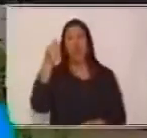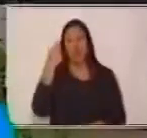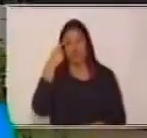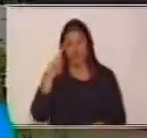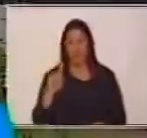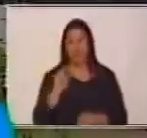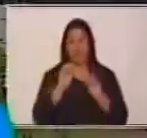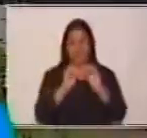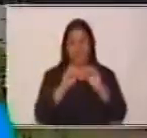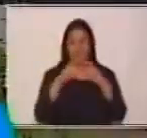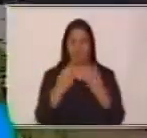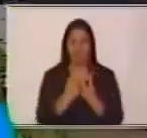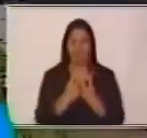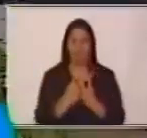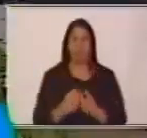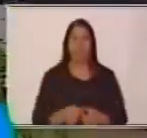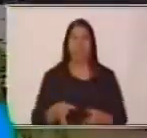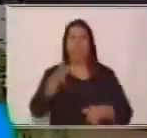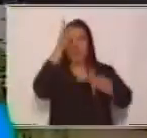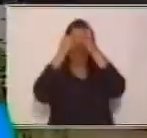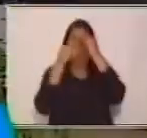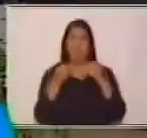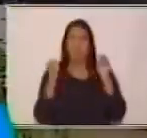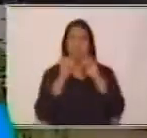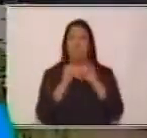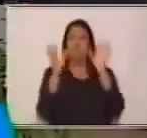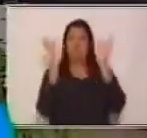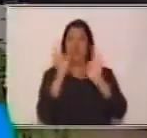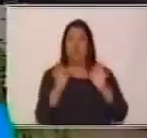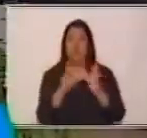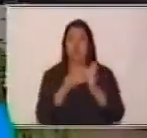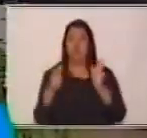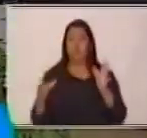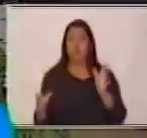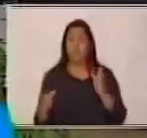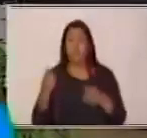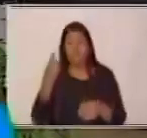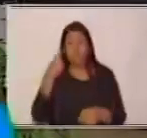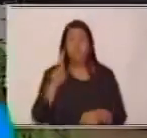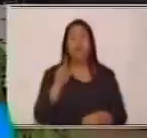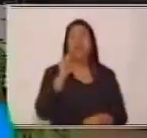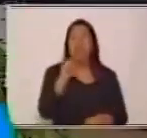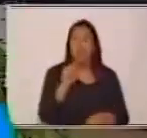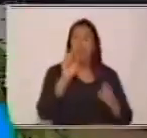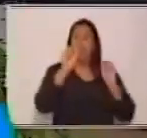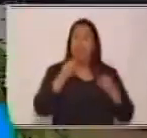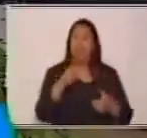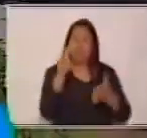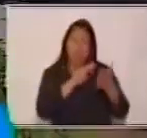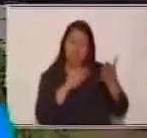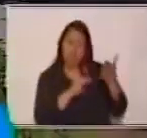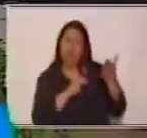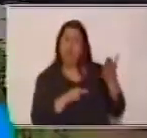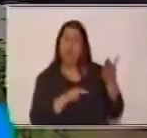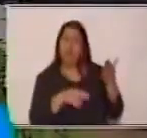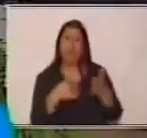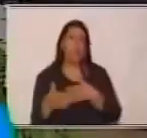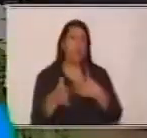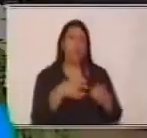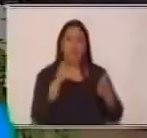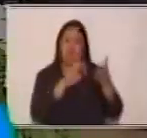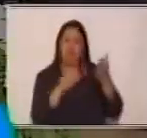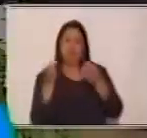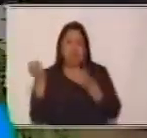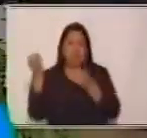de figuras literarias para que al momento que tú leas no únicamente algún texto poético, sino que algún texto narrativo o incluso algún texto